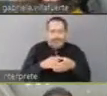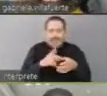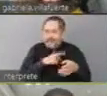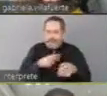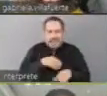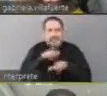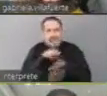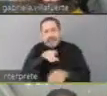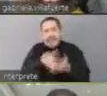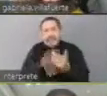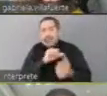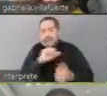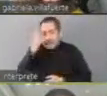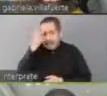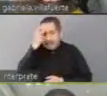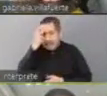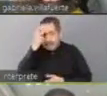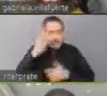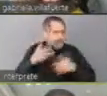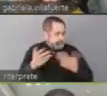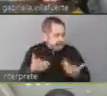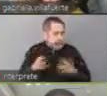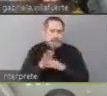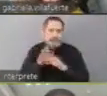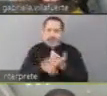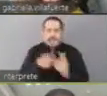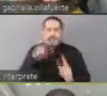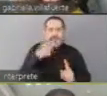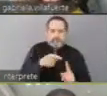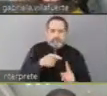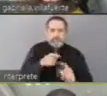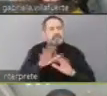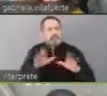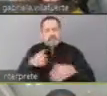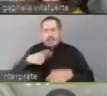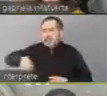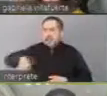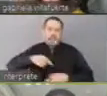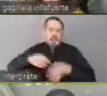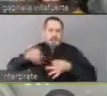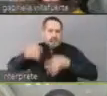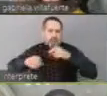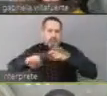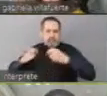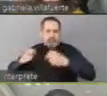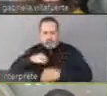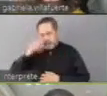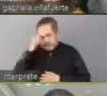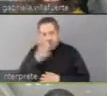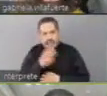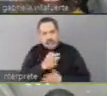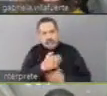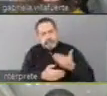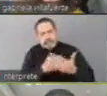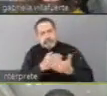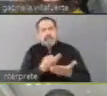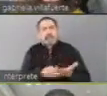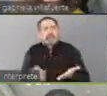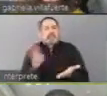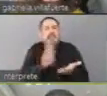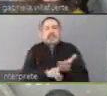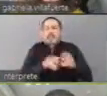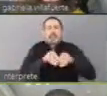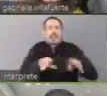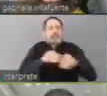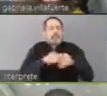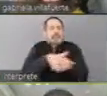Luis Potosí, lo que en consideración de este órgano jurisdiccional generó una sobreexposición en el ámbito